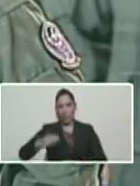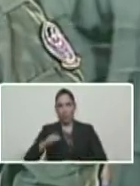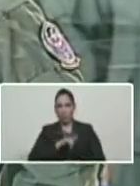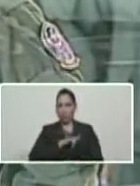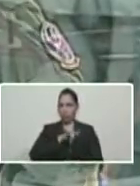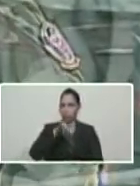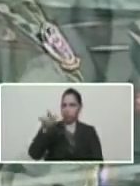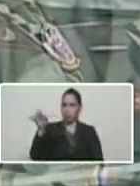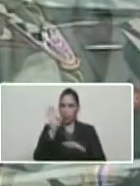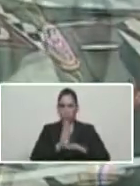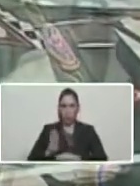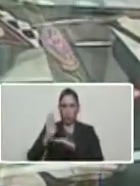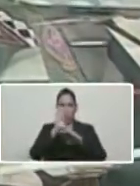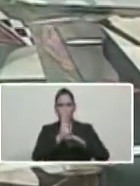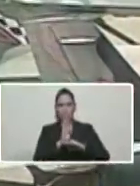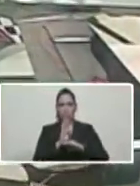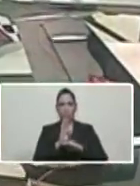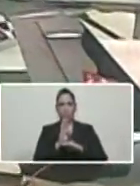en resguardo del